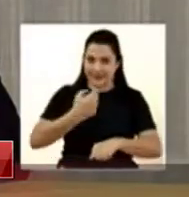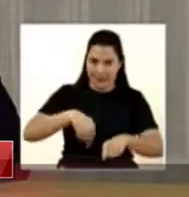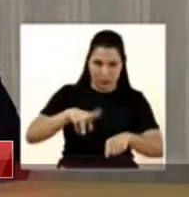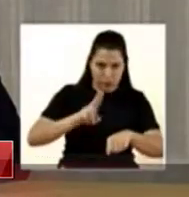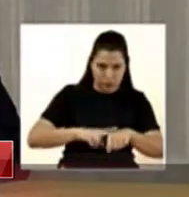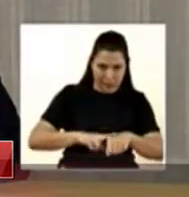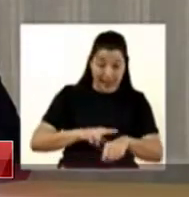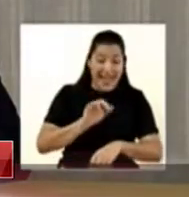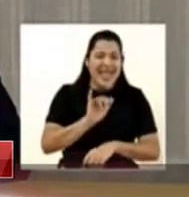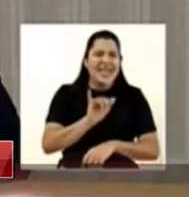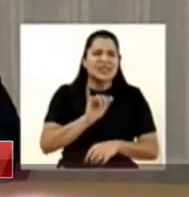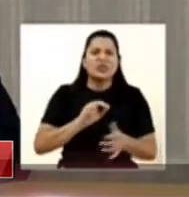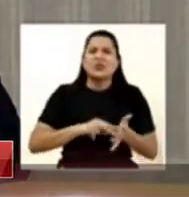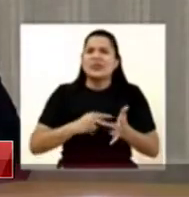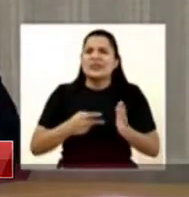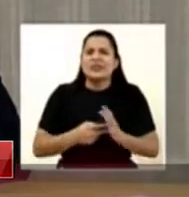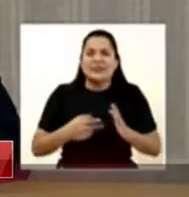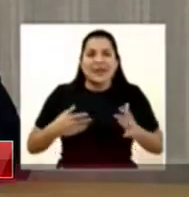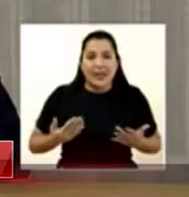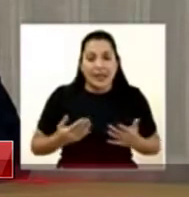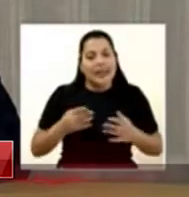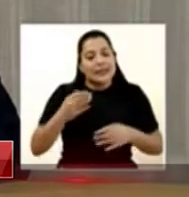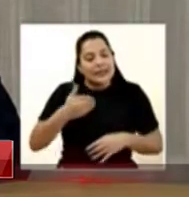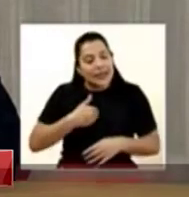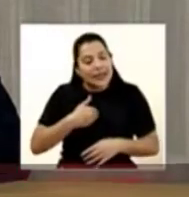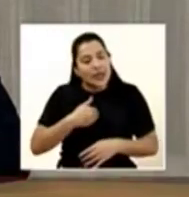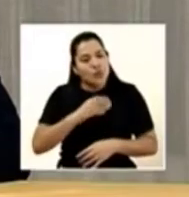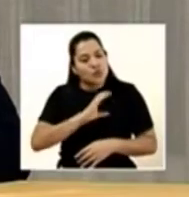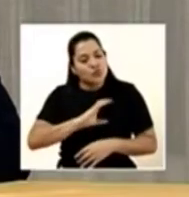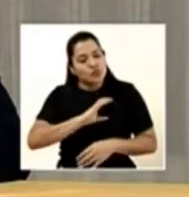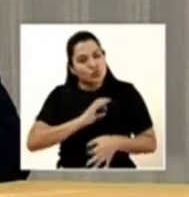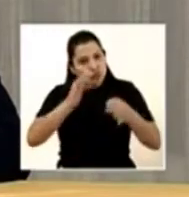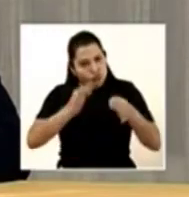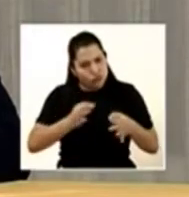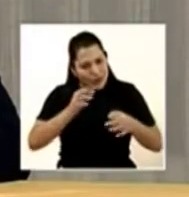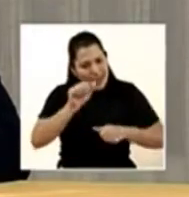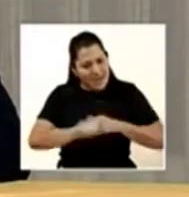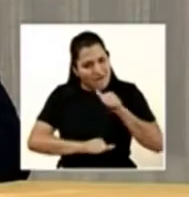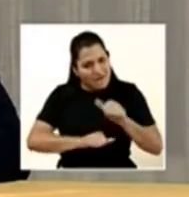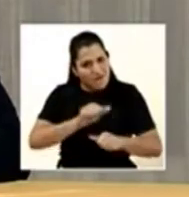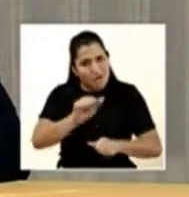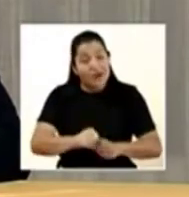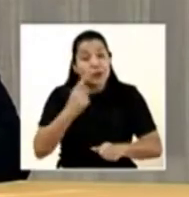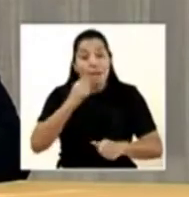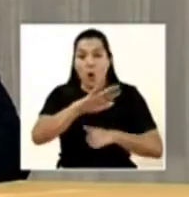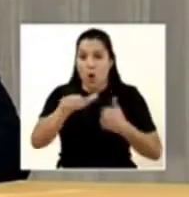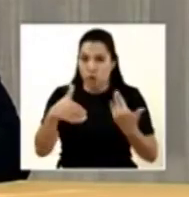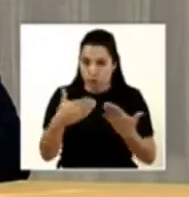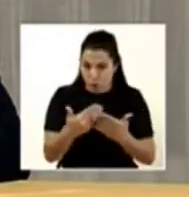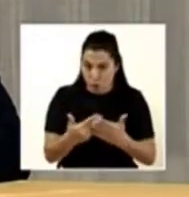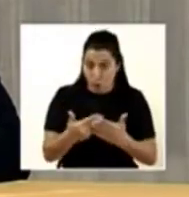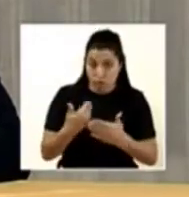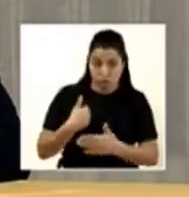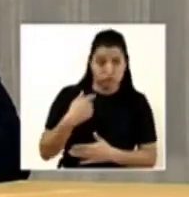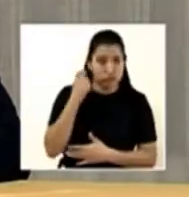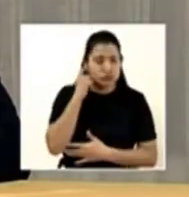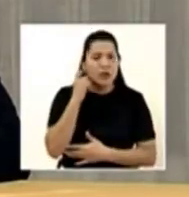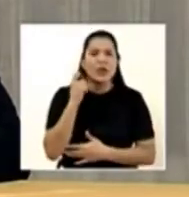amerita ese comportamiento, ese esfuerzo de todos y todas, no solamente en el comportamiento de la